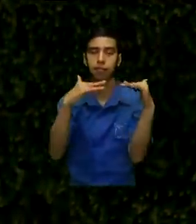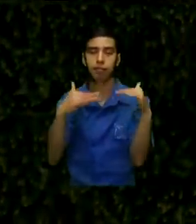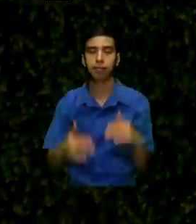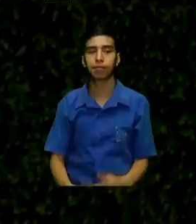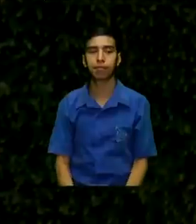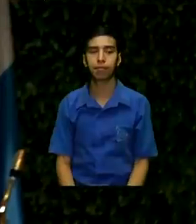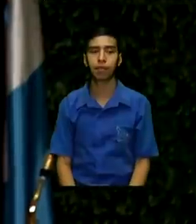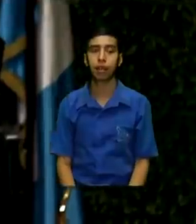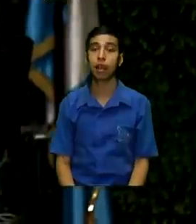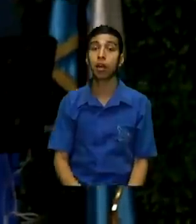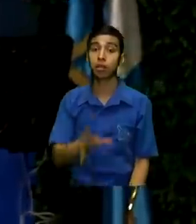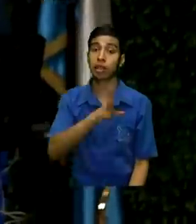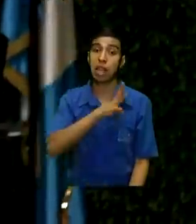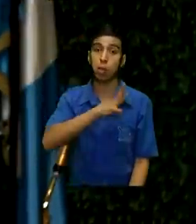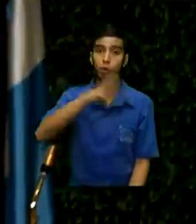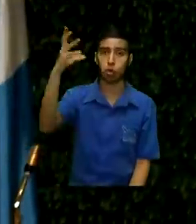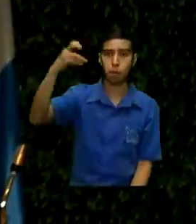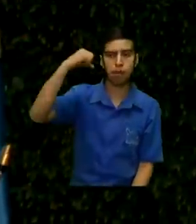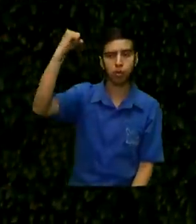Hay victoria.